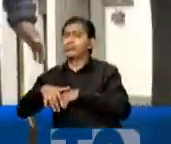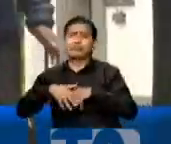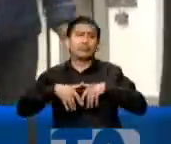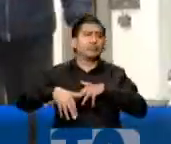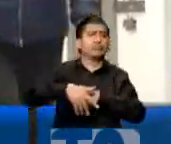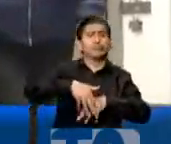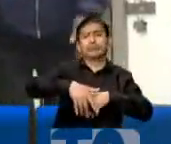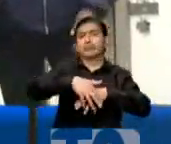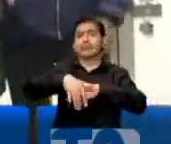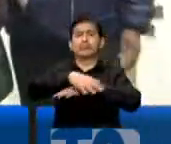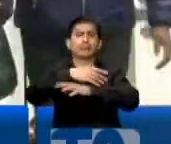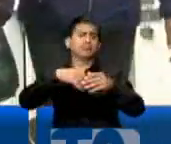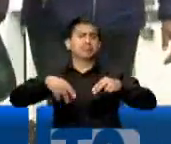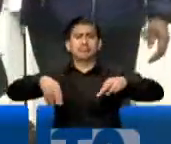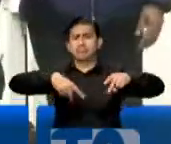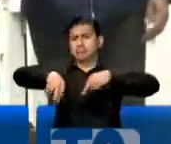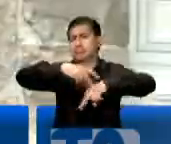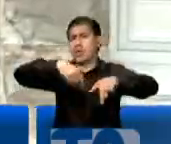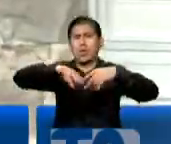actividades este jueves.